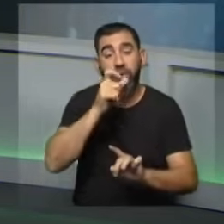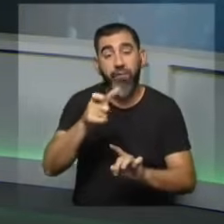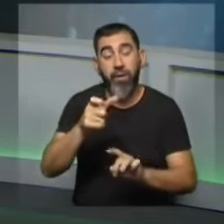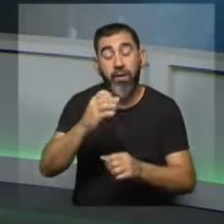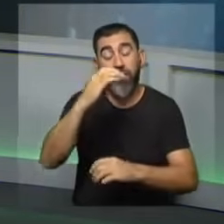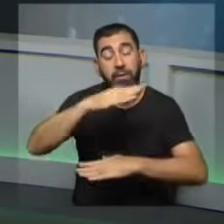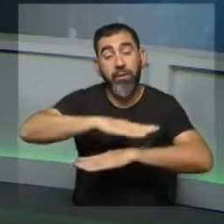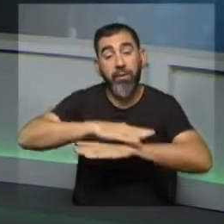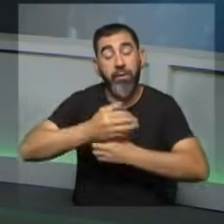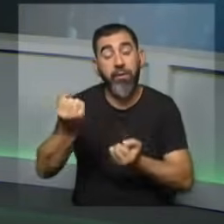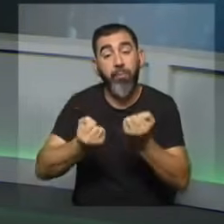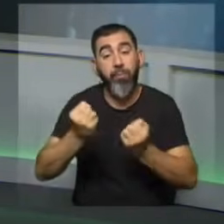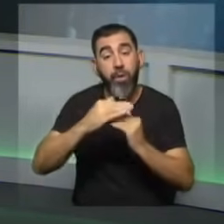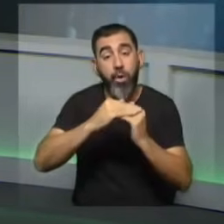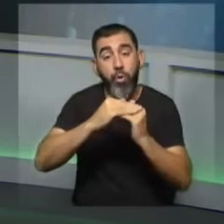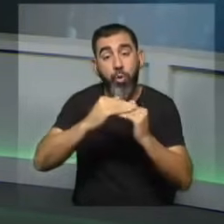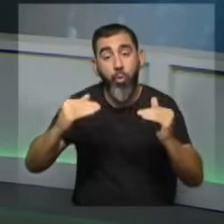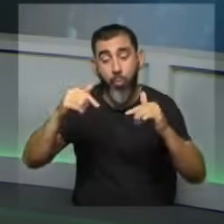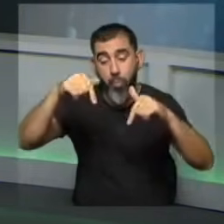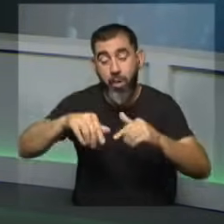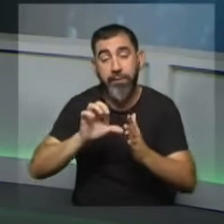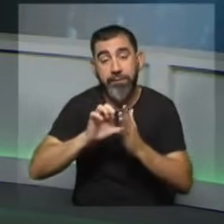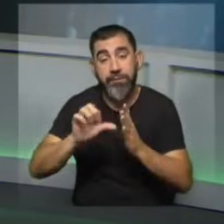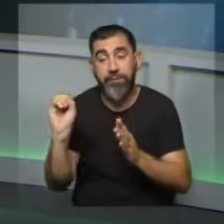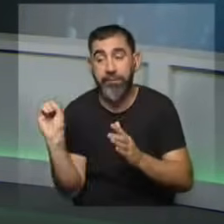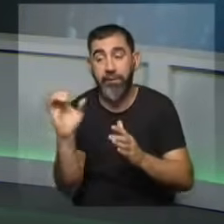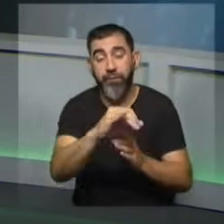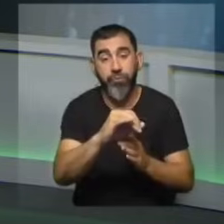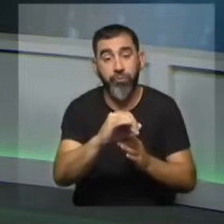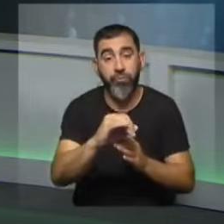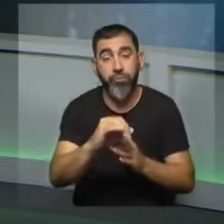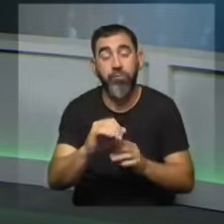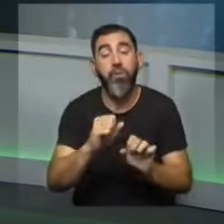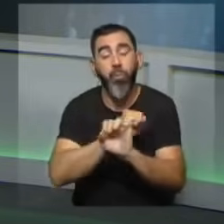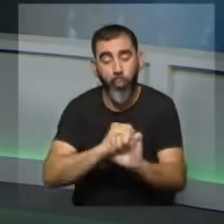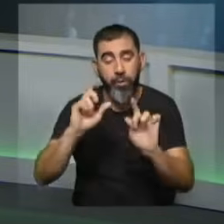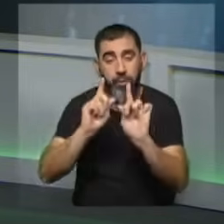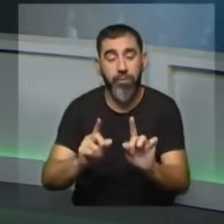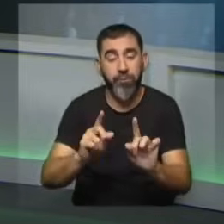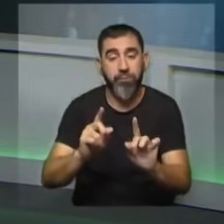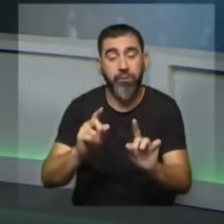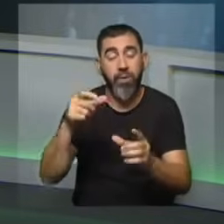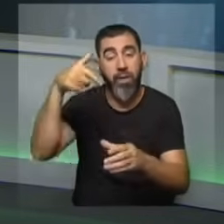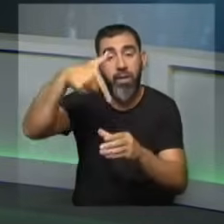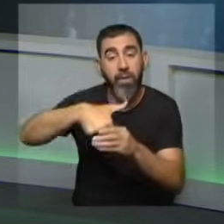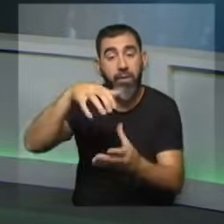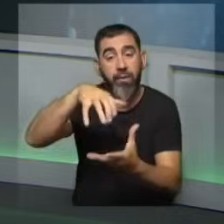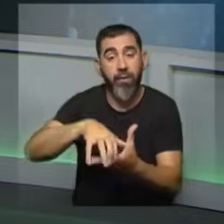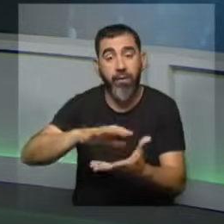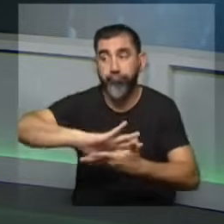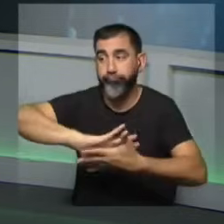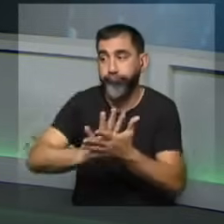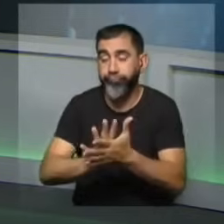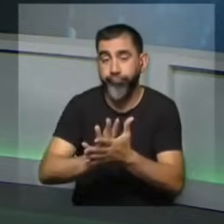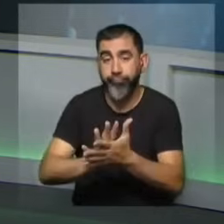los transportistas normalicen a partir de hoy el servicio de distribución lo que va a permitir además abastecer a las estaciones que tenían falta de